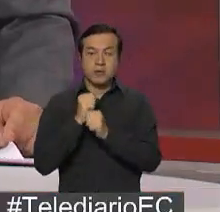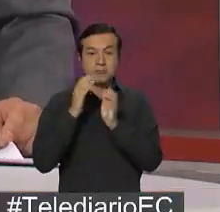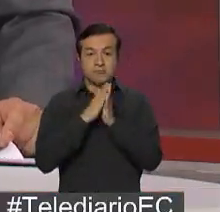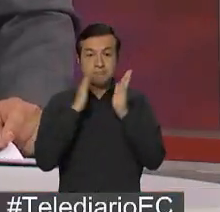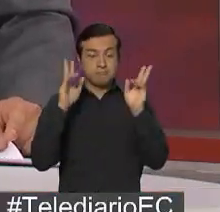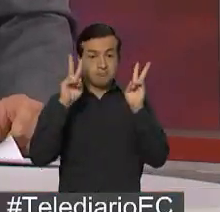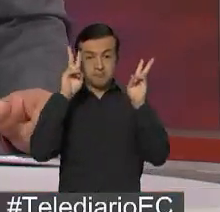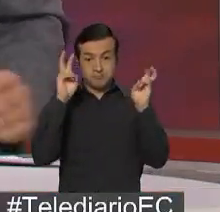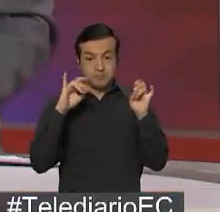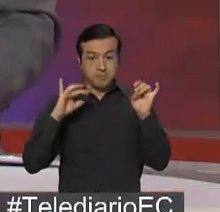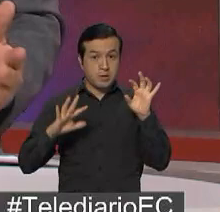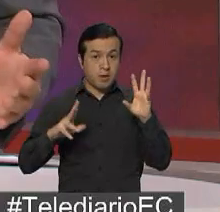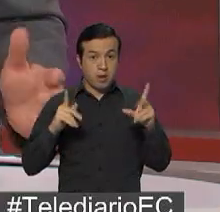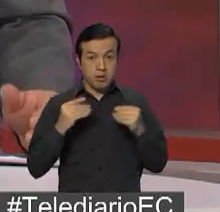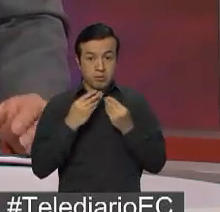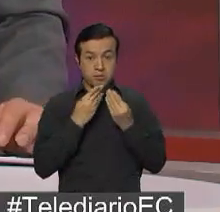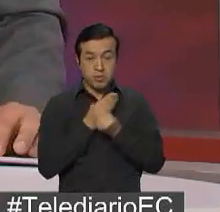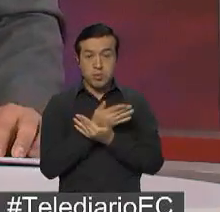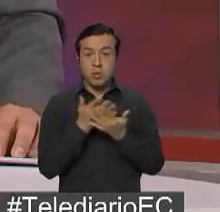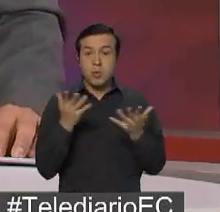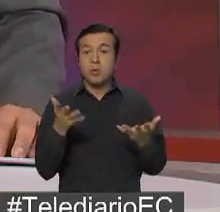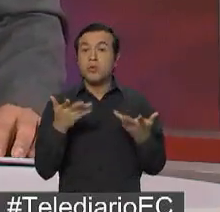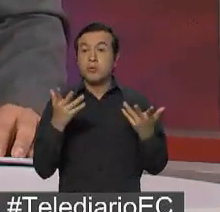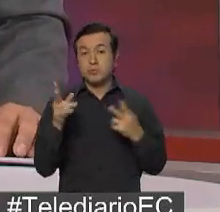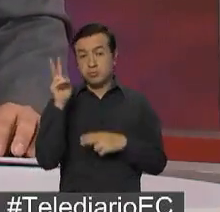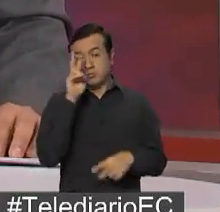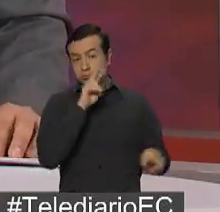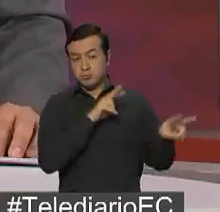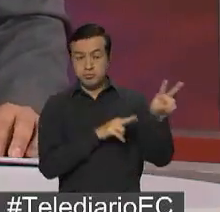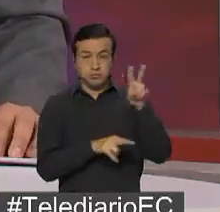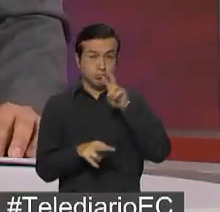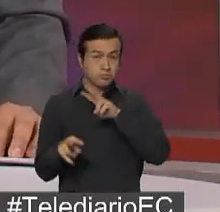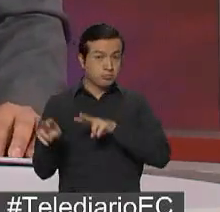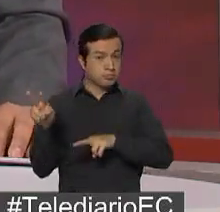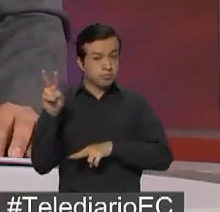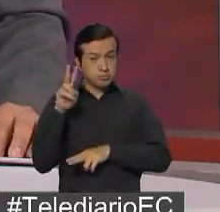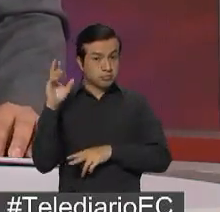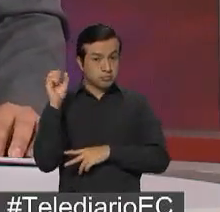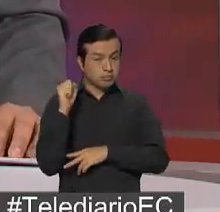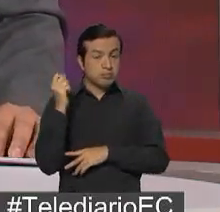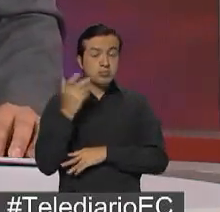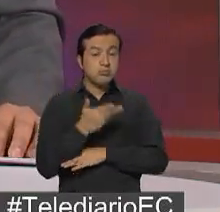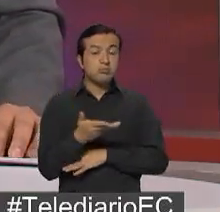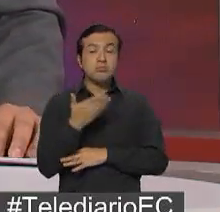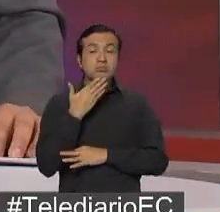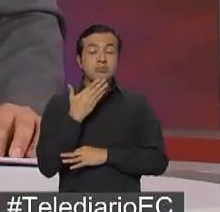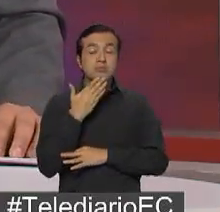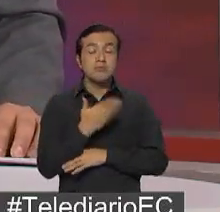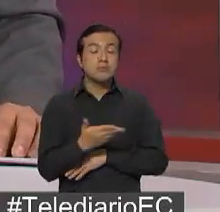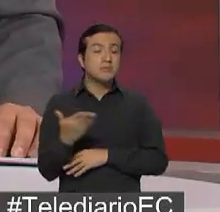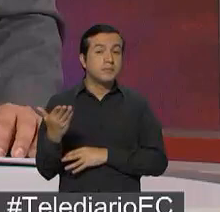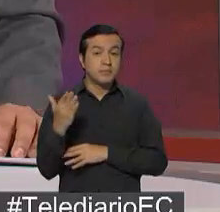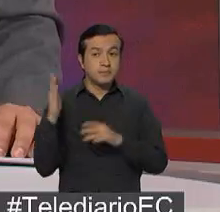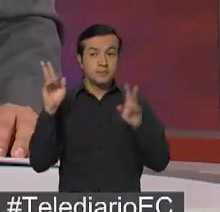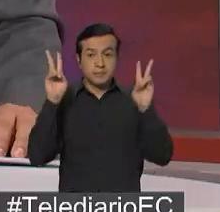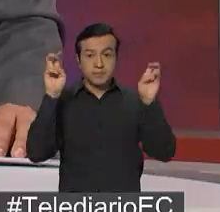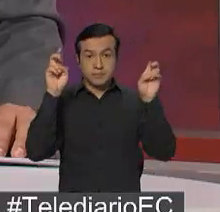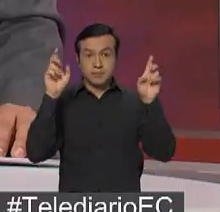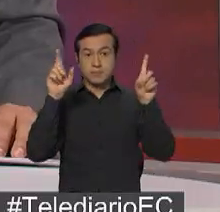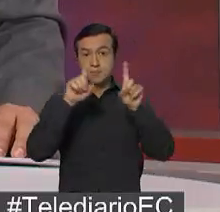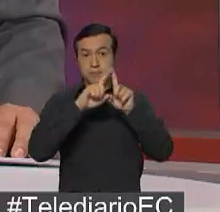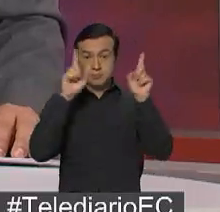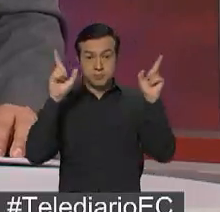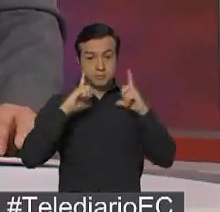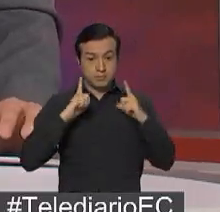casos de corrupción recientes actos de corrupción de velados y que tienen relación con el sector de la salud